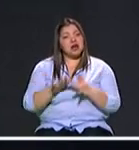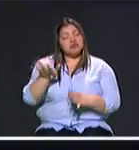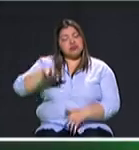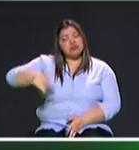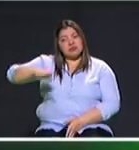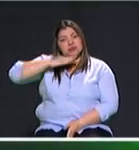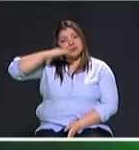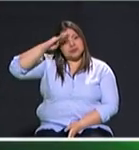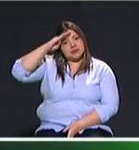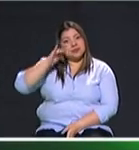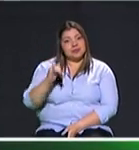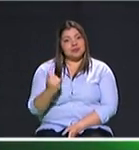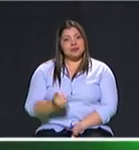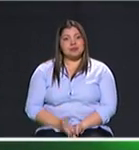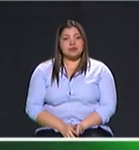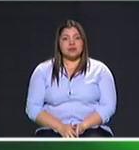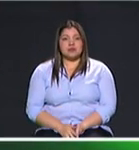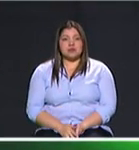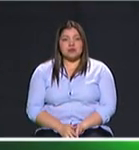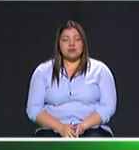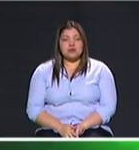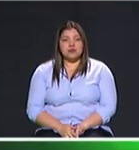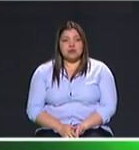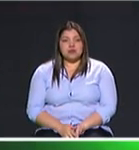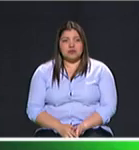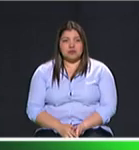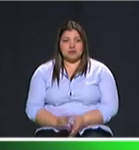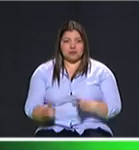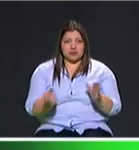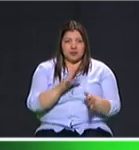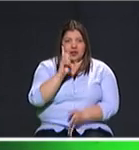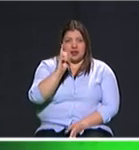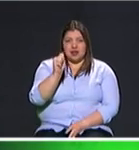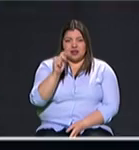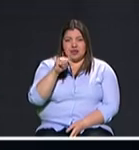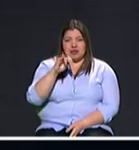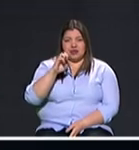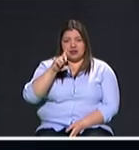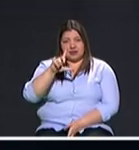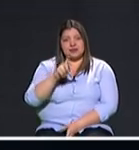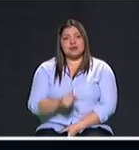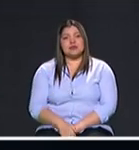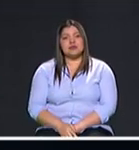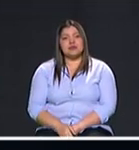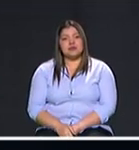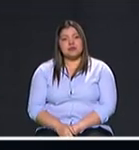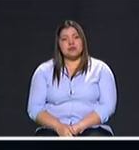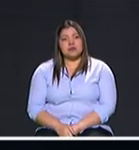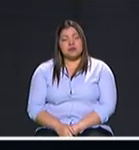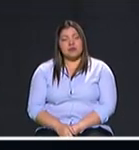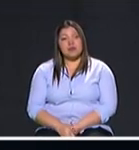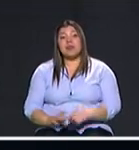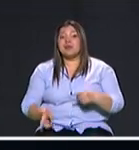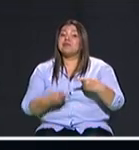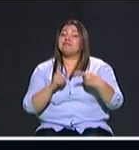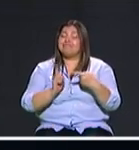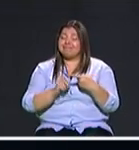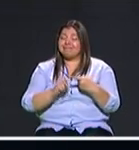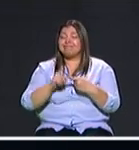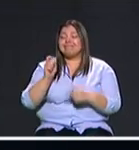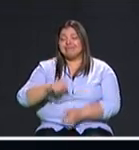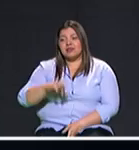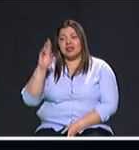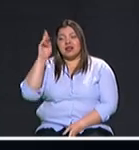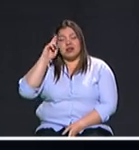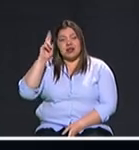cargo candidato danilkin pero que les respondemos a los ciudadanos sobre más cárceles bueno lo primero es que hay que reconocer no sólo que se necesitan más